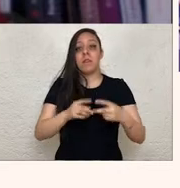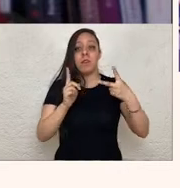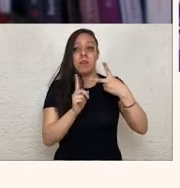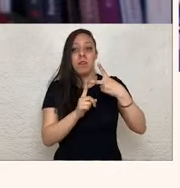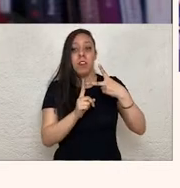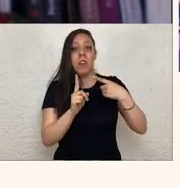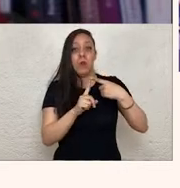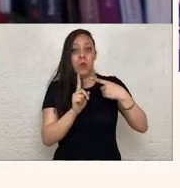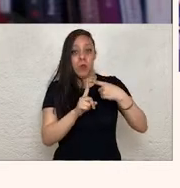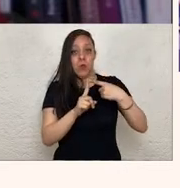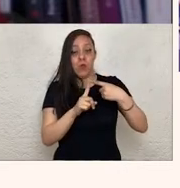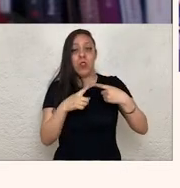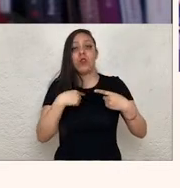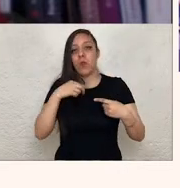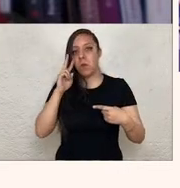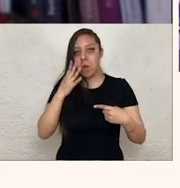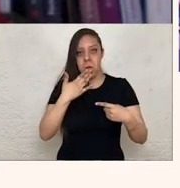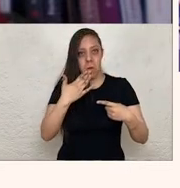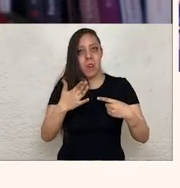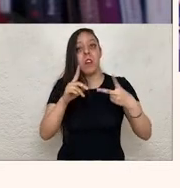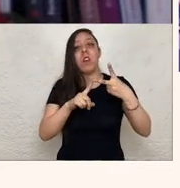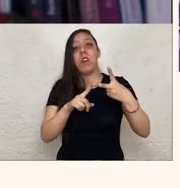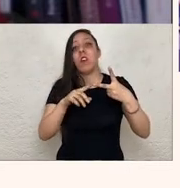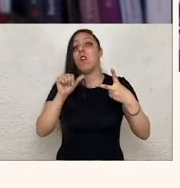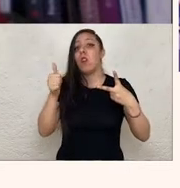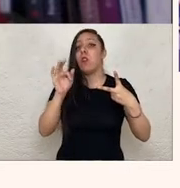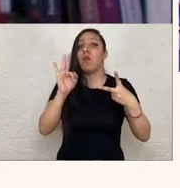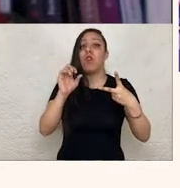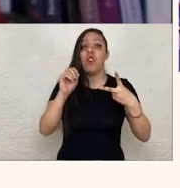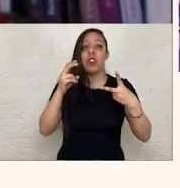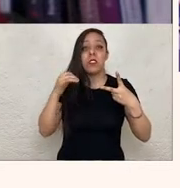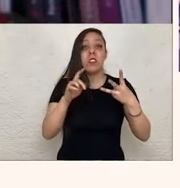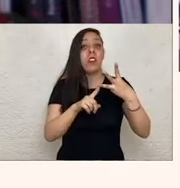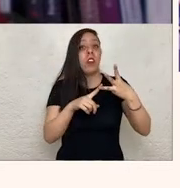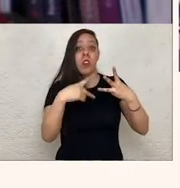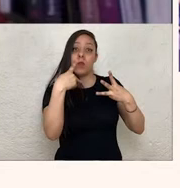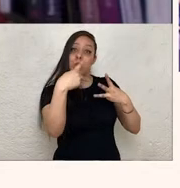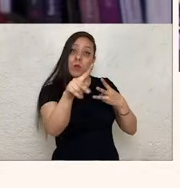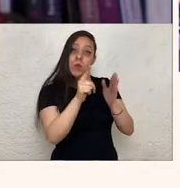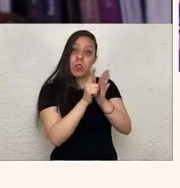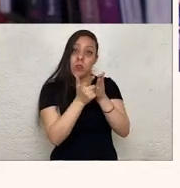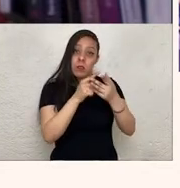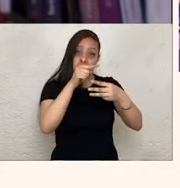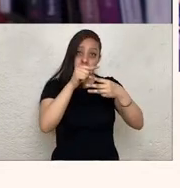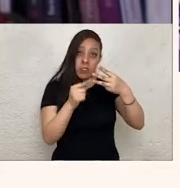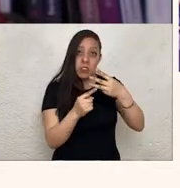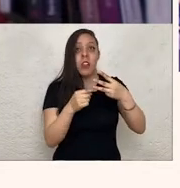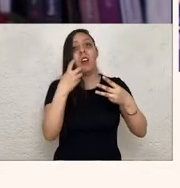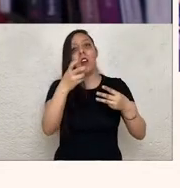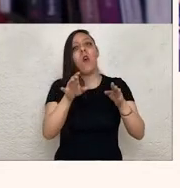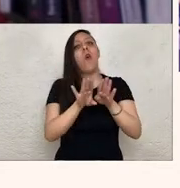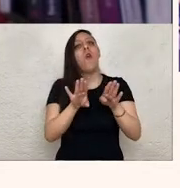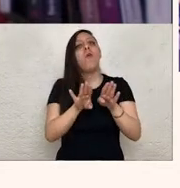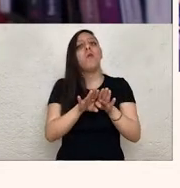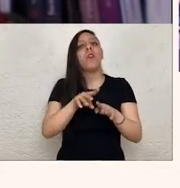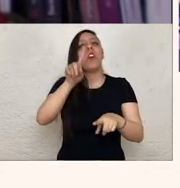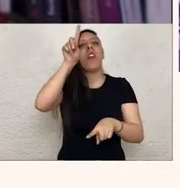Margot Glantz, Federico Navarrete y, por supuesto, tu libro también, nos hacen